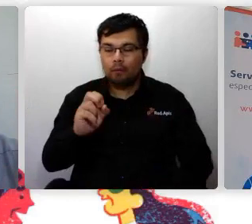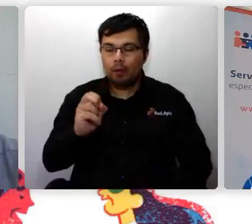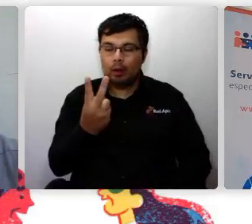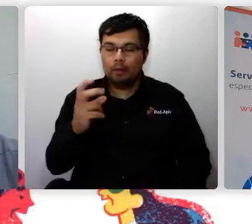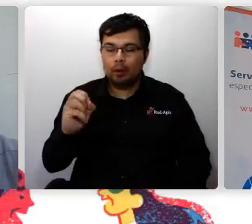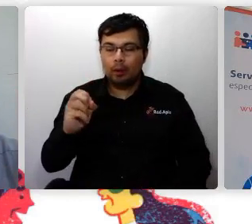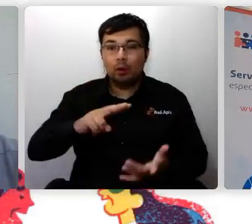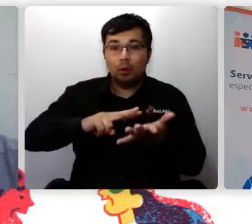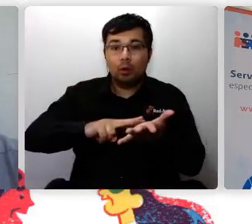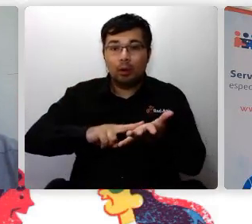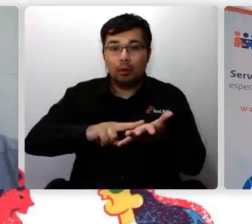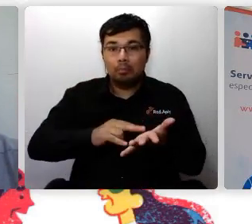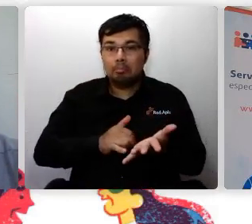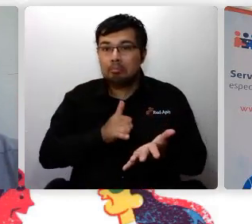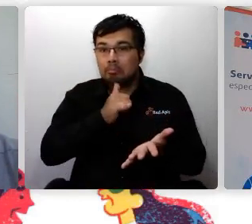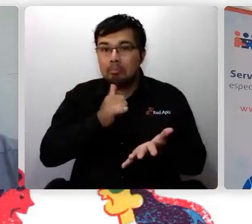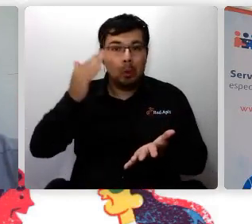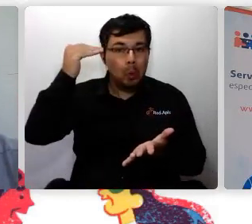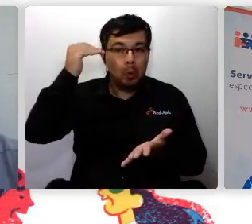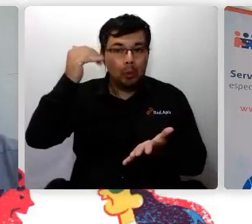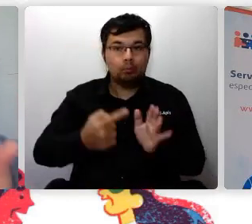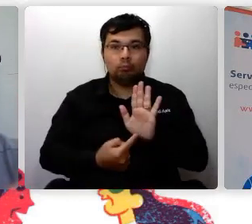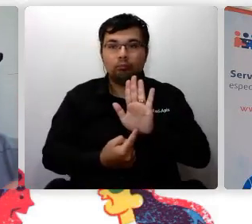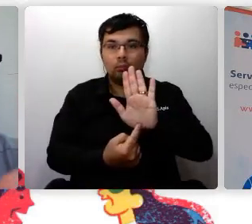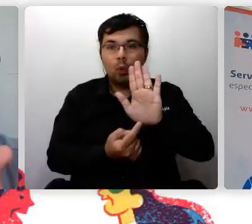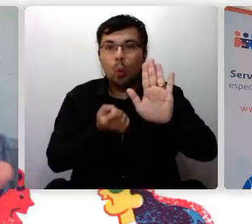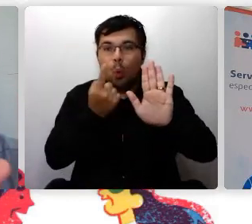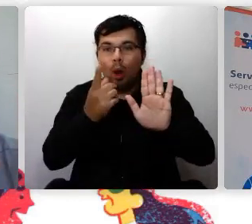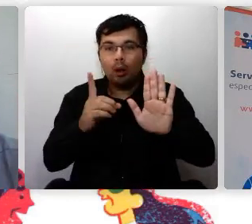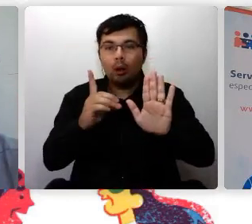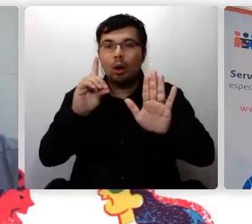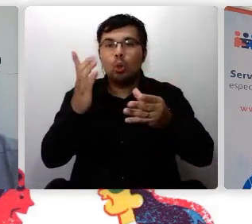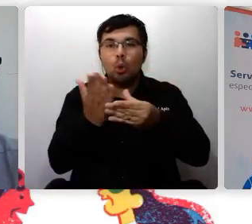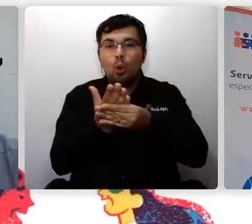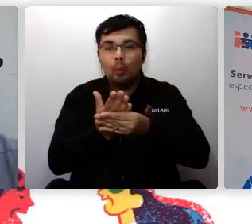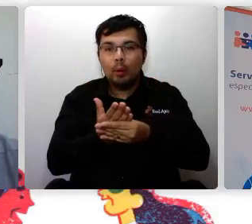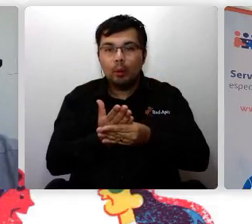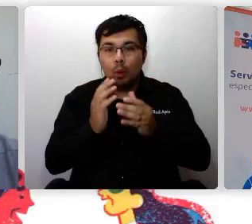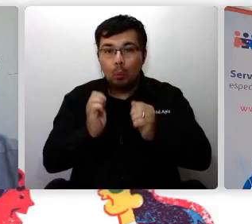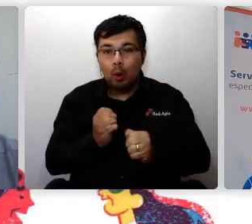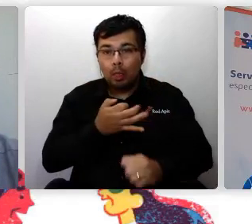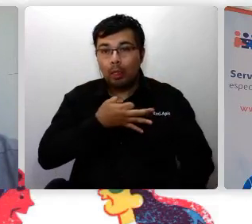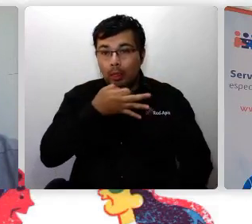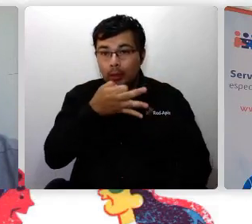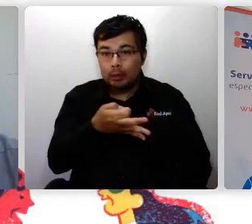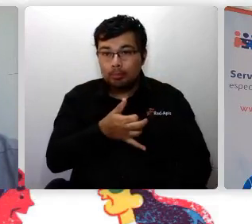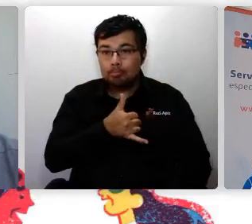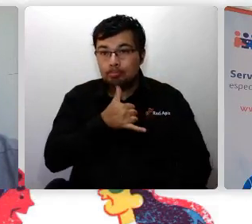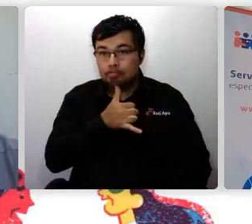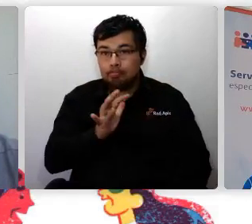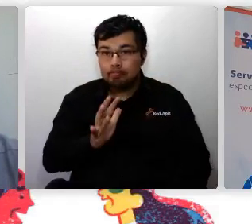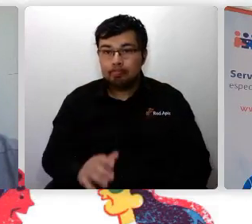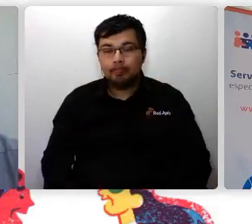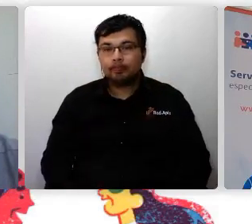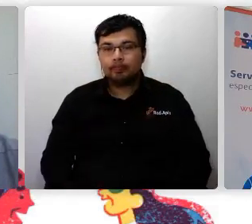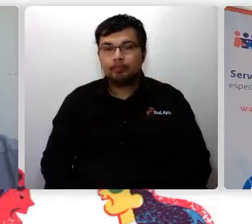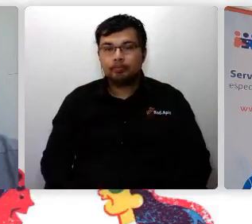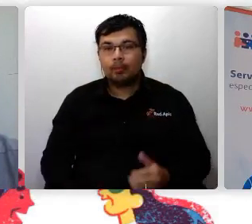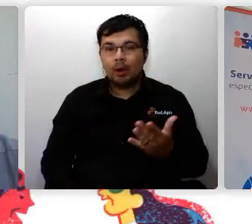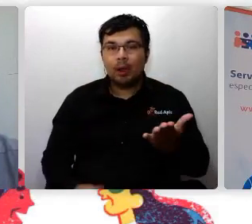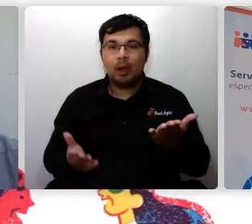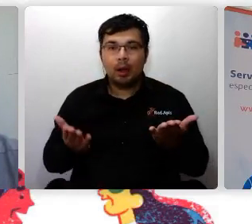estaba pendiente de revisión. ¿Qué documentos debo presentar para esta RAF? Por favor, si me puedes dar los tips para ello, pues es lo que se necesita